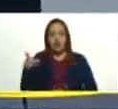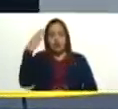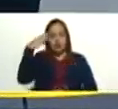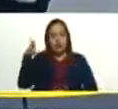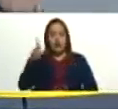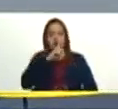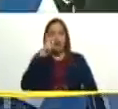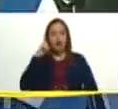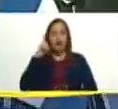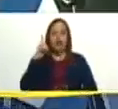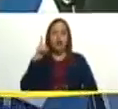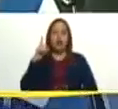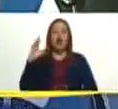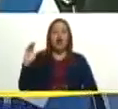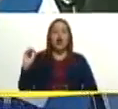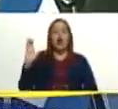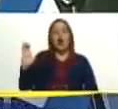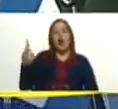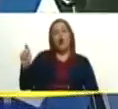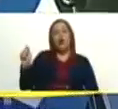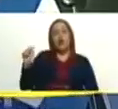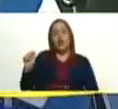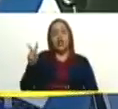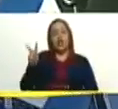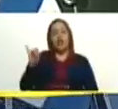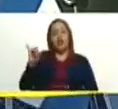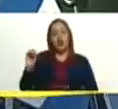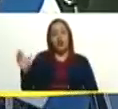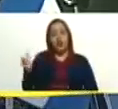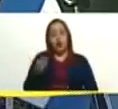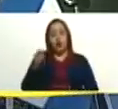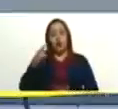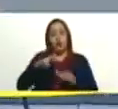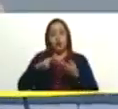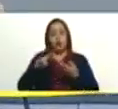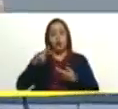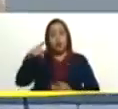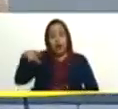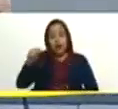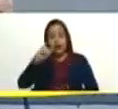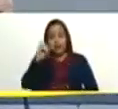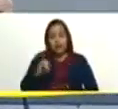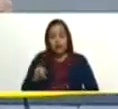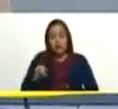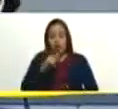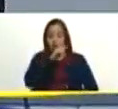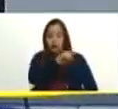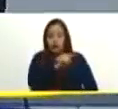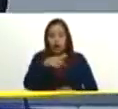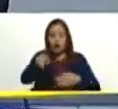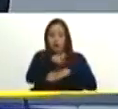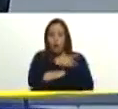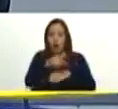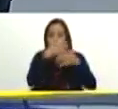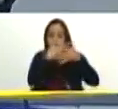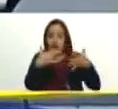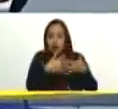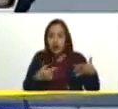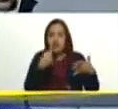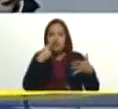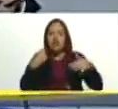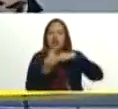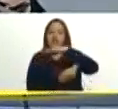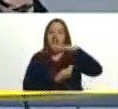poems, Release, de uno de sus famosos poemas, that the black stalks, dice que la base